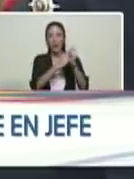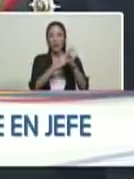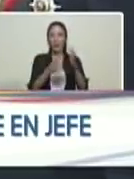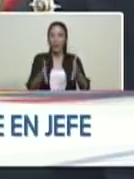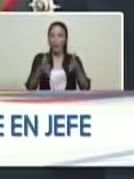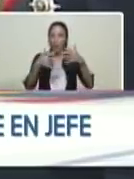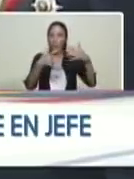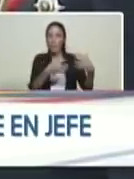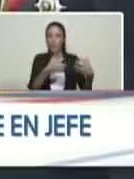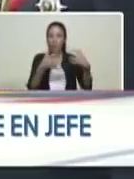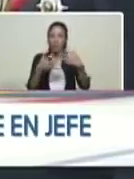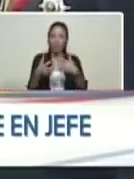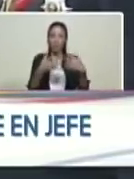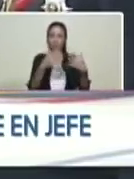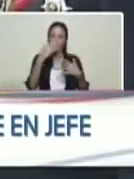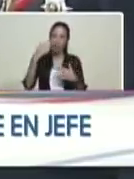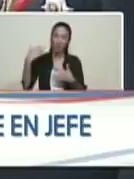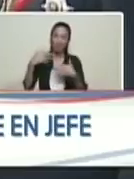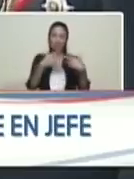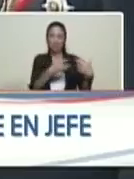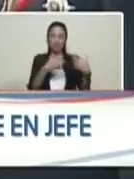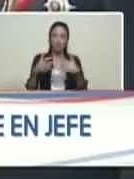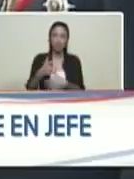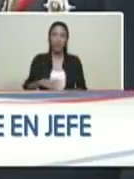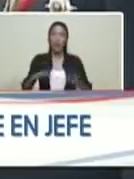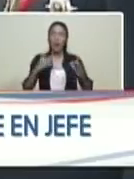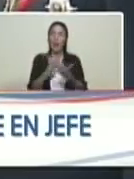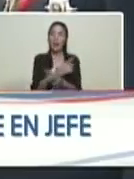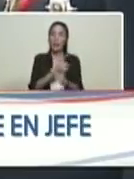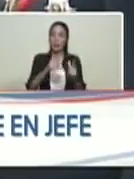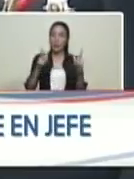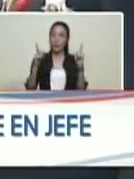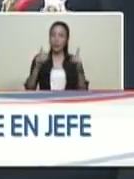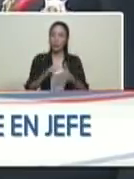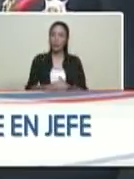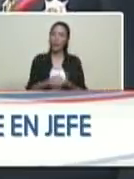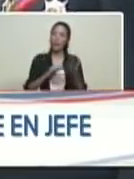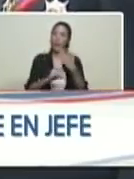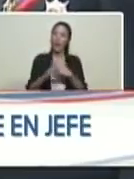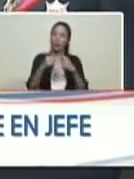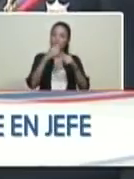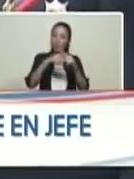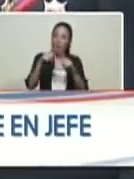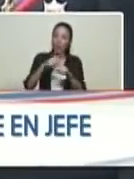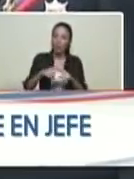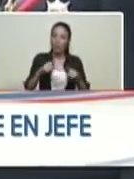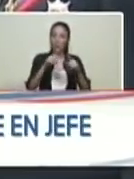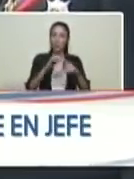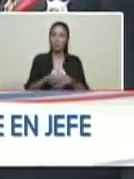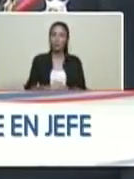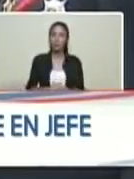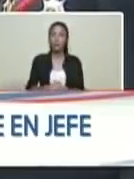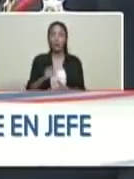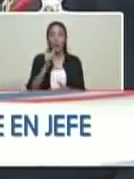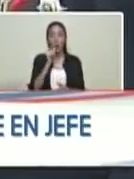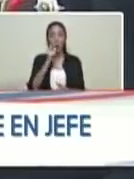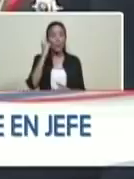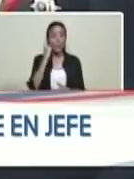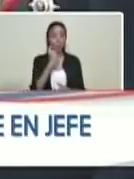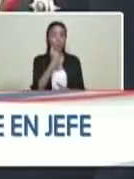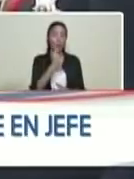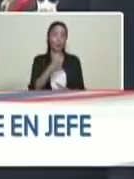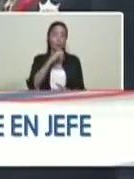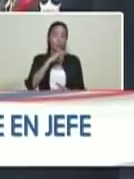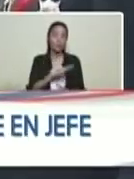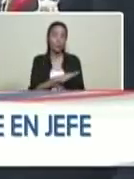batalla de pichincha logrando la liberación de quitó sucre el más ilustre general y